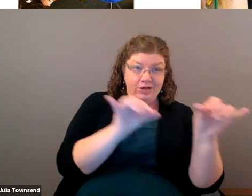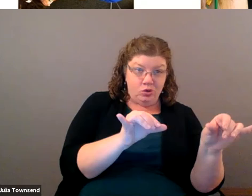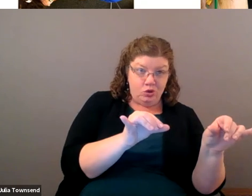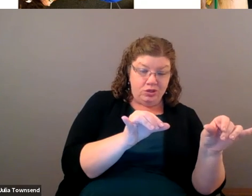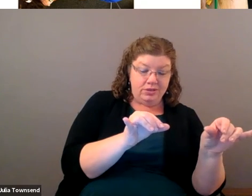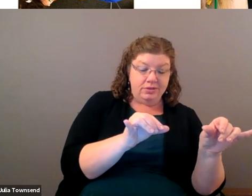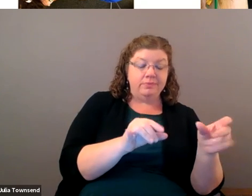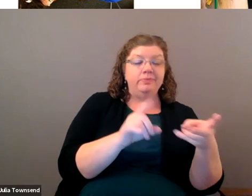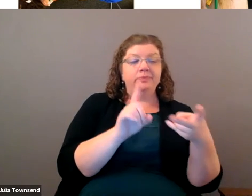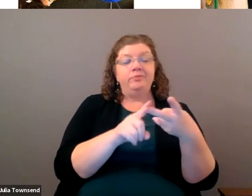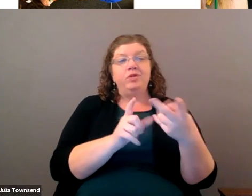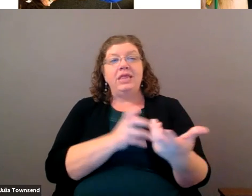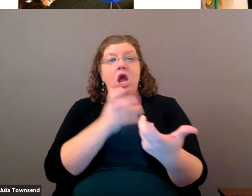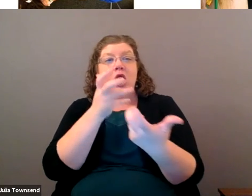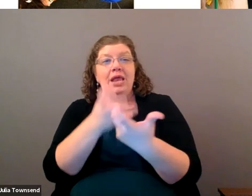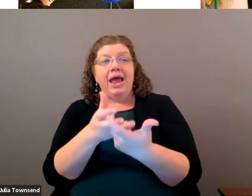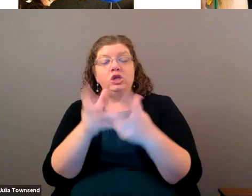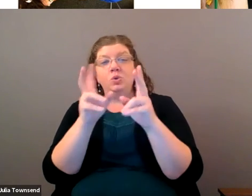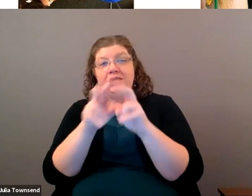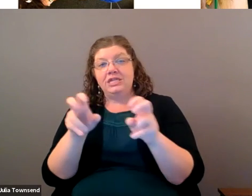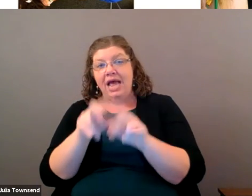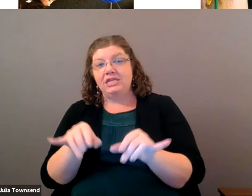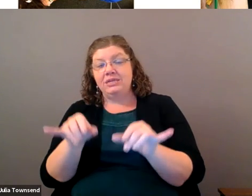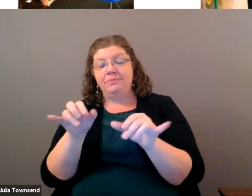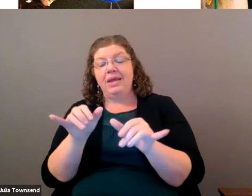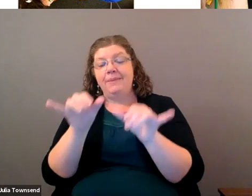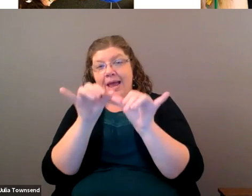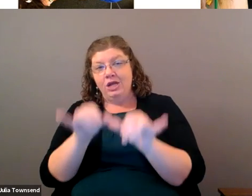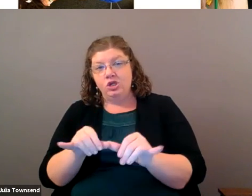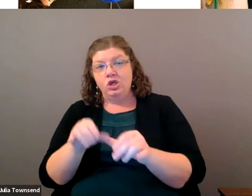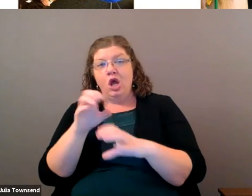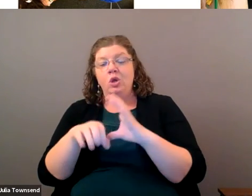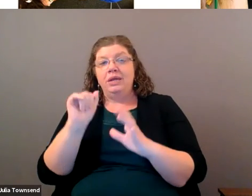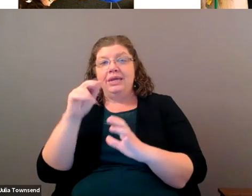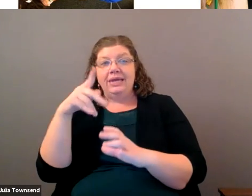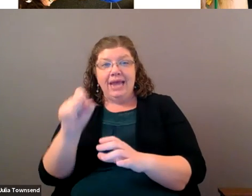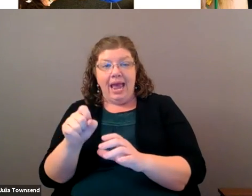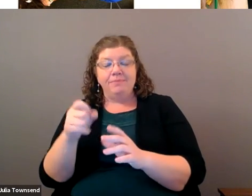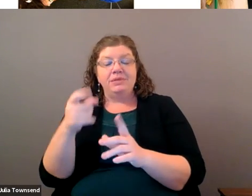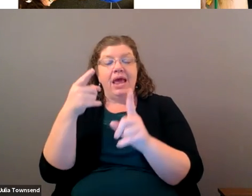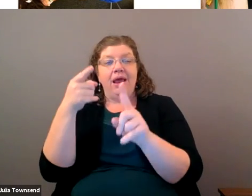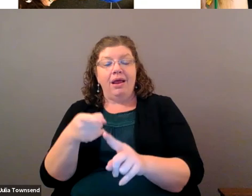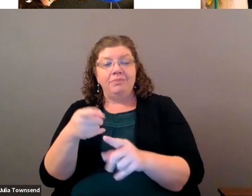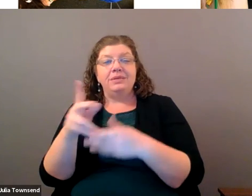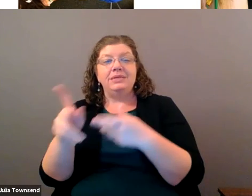de California y también se alinean